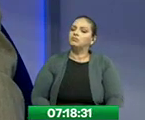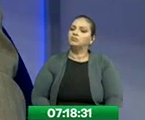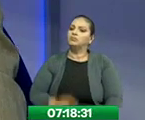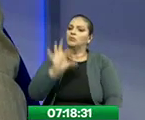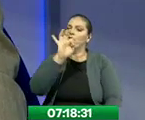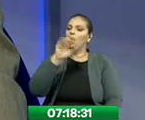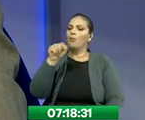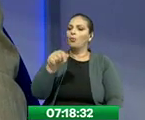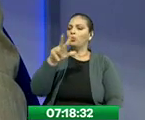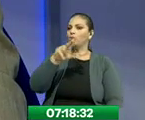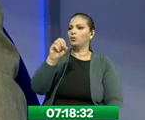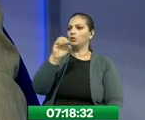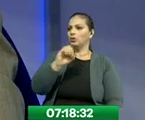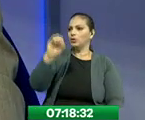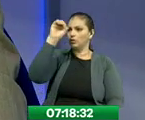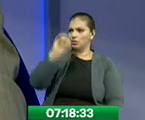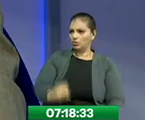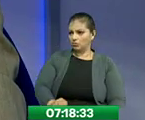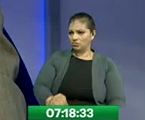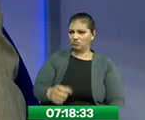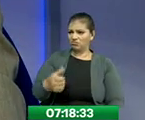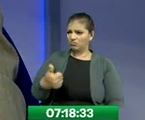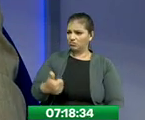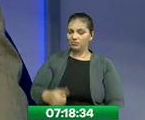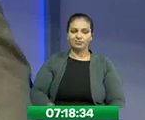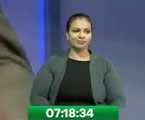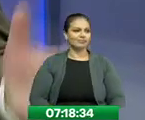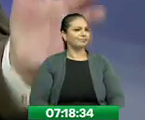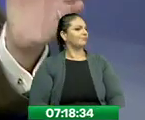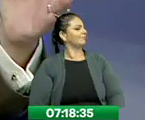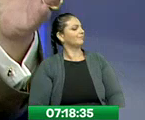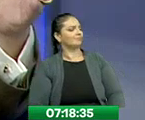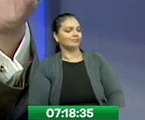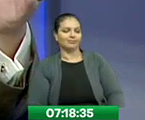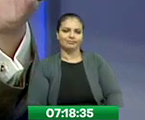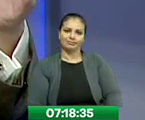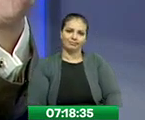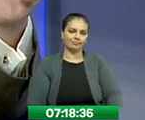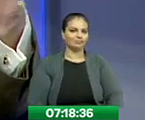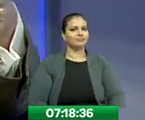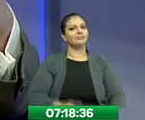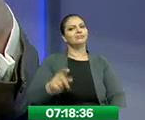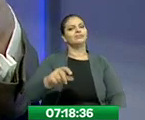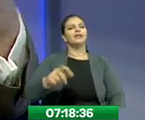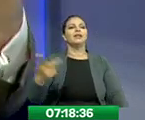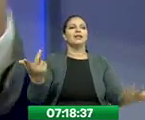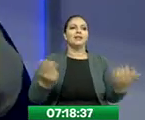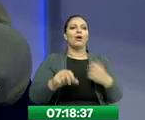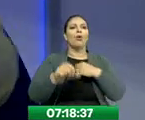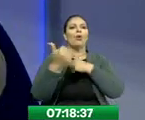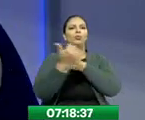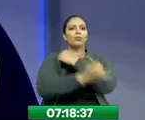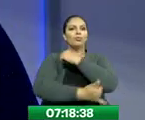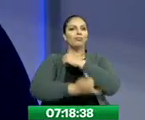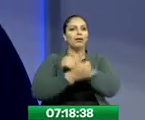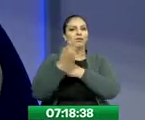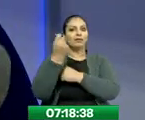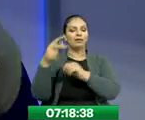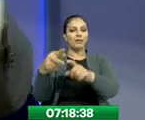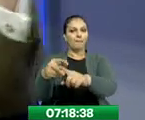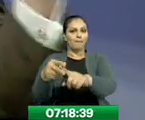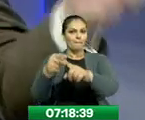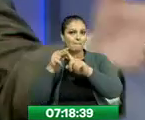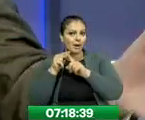pésimas condiciones de crédito, ¿no? Ahora, cuando uno ve desde el punto de vista del inversor,